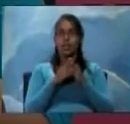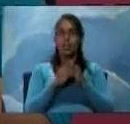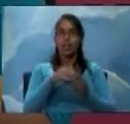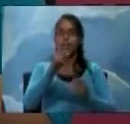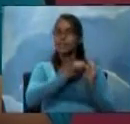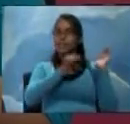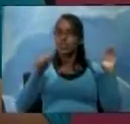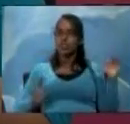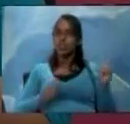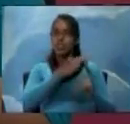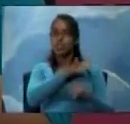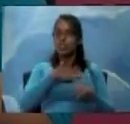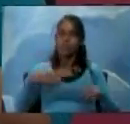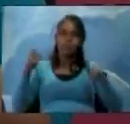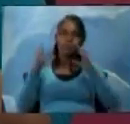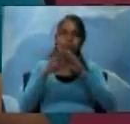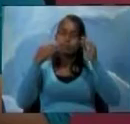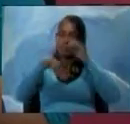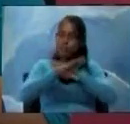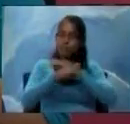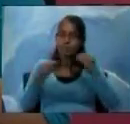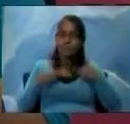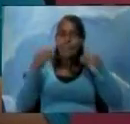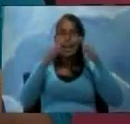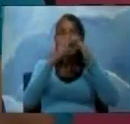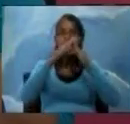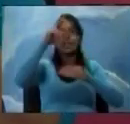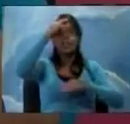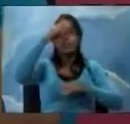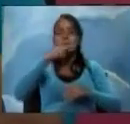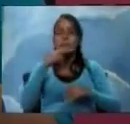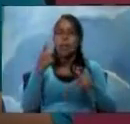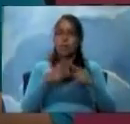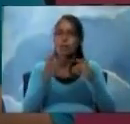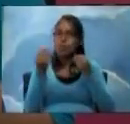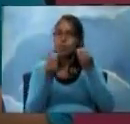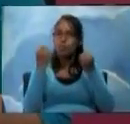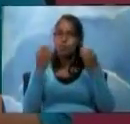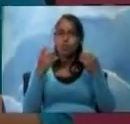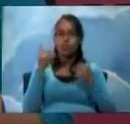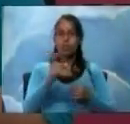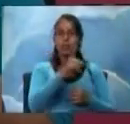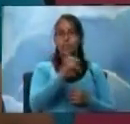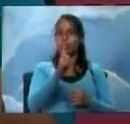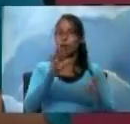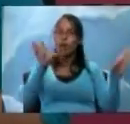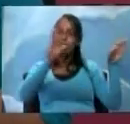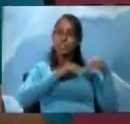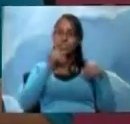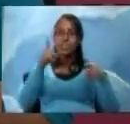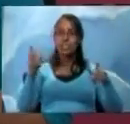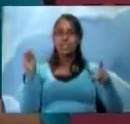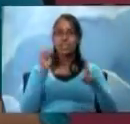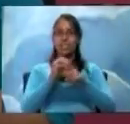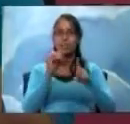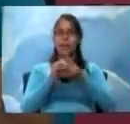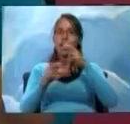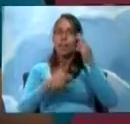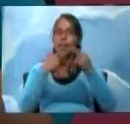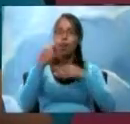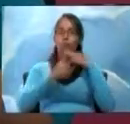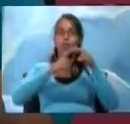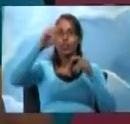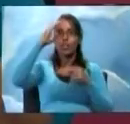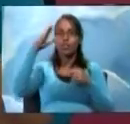el que el Señor quiere, que todos vamos a morar en la casa de mi Padre. Pero como muchas personas no han aceptado ese llamamiento, la voz de